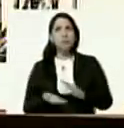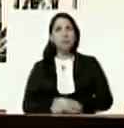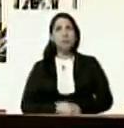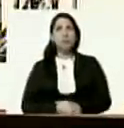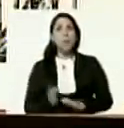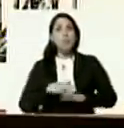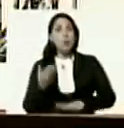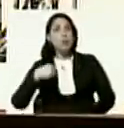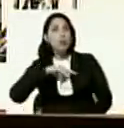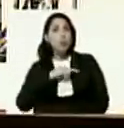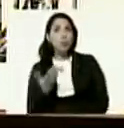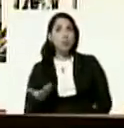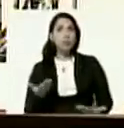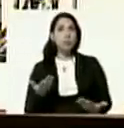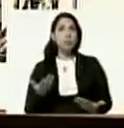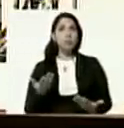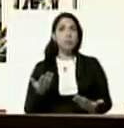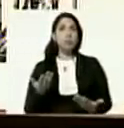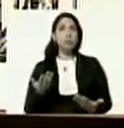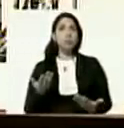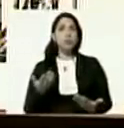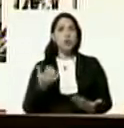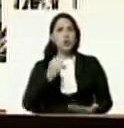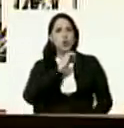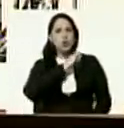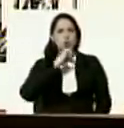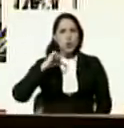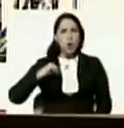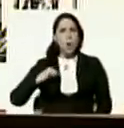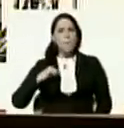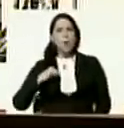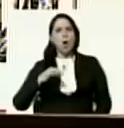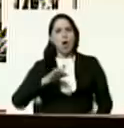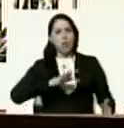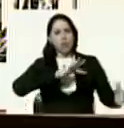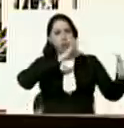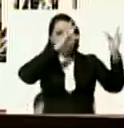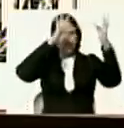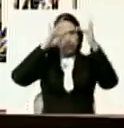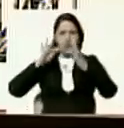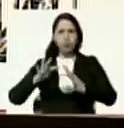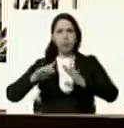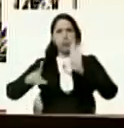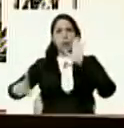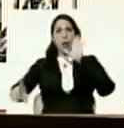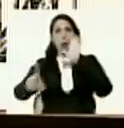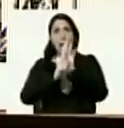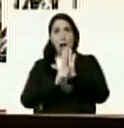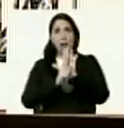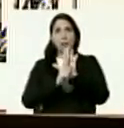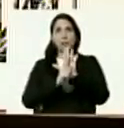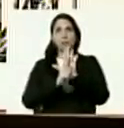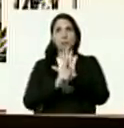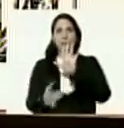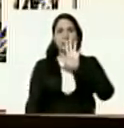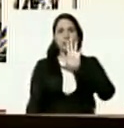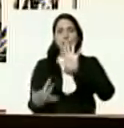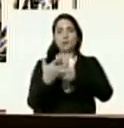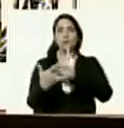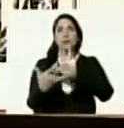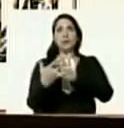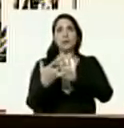Porque nosotros somos los herederos legítimos y directos